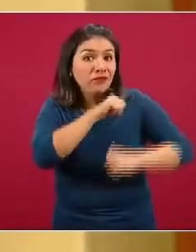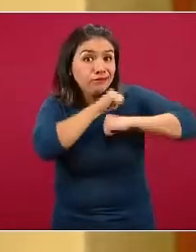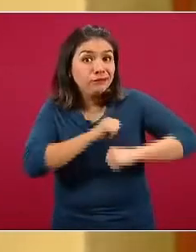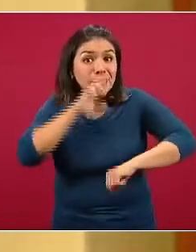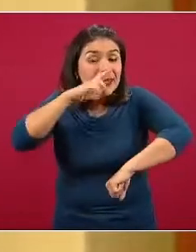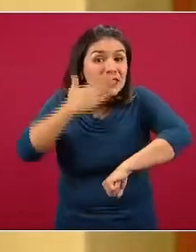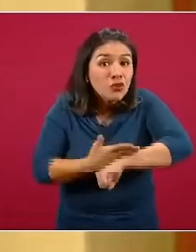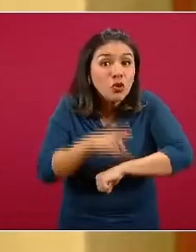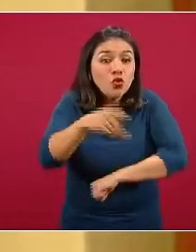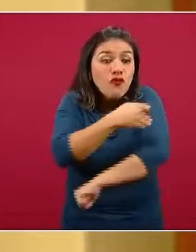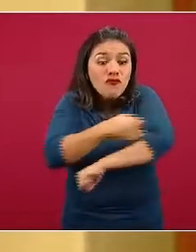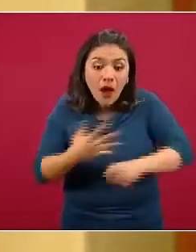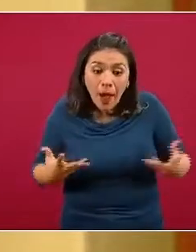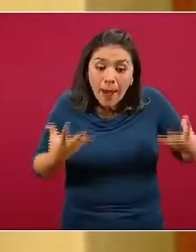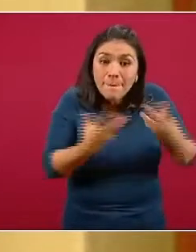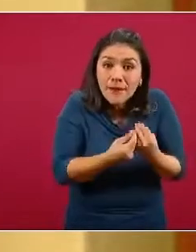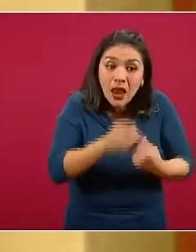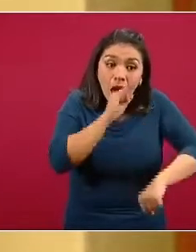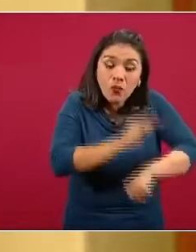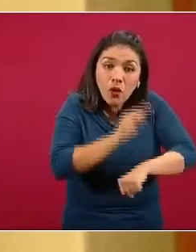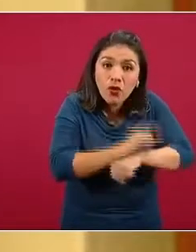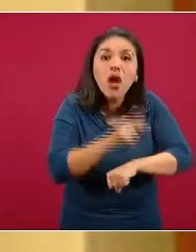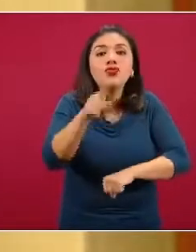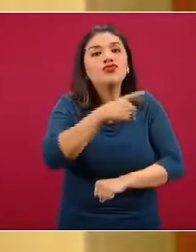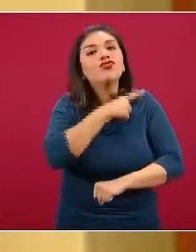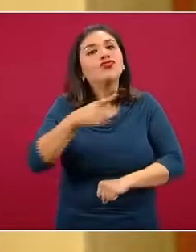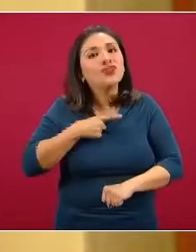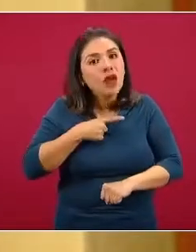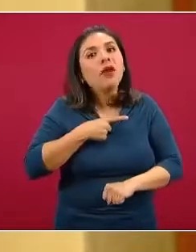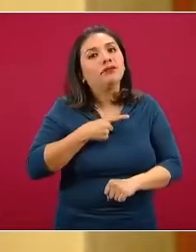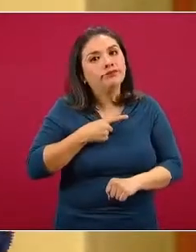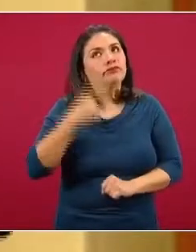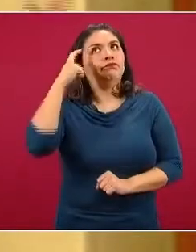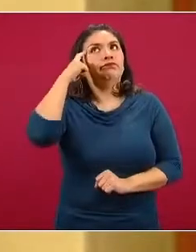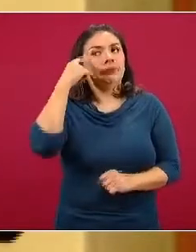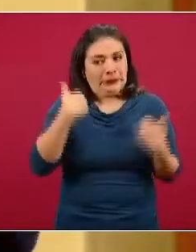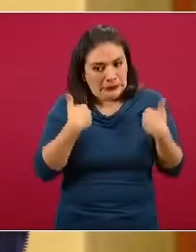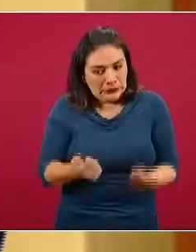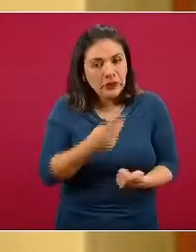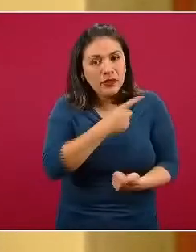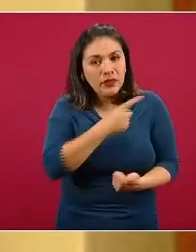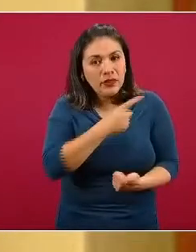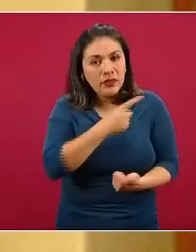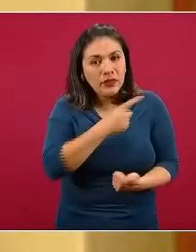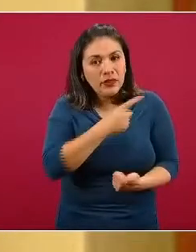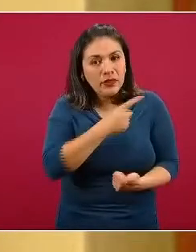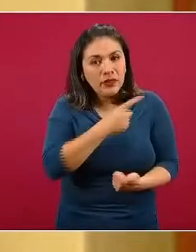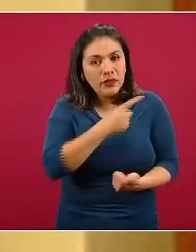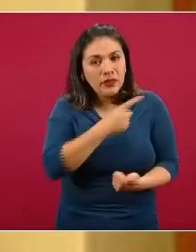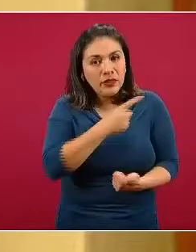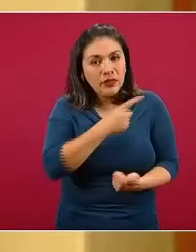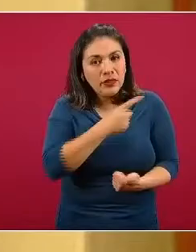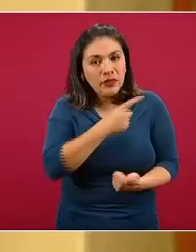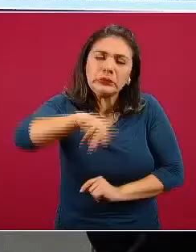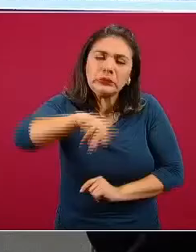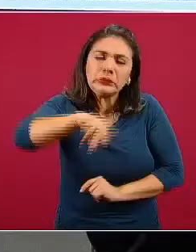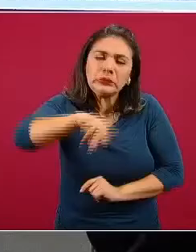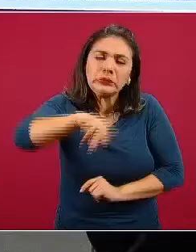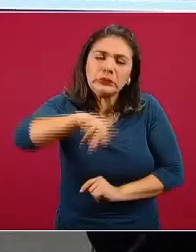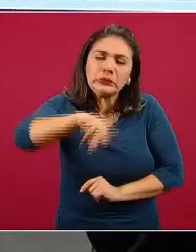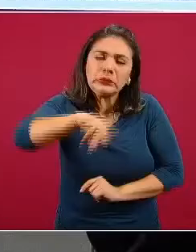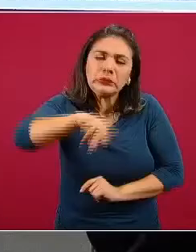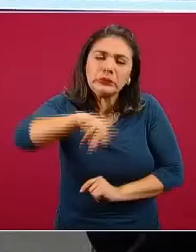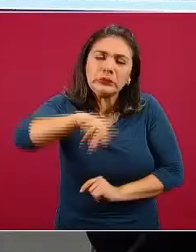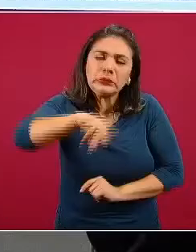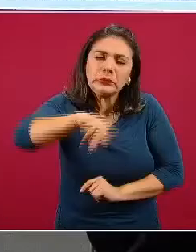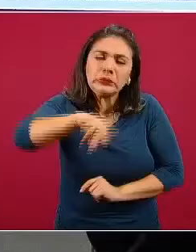o ustedes como familiares cercanos los que tienen que tomar esa conciencia y llevar al pequeño para que pueda recibir su vacuna. Por grupo